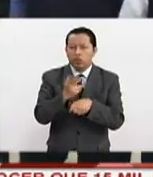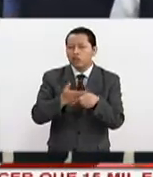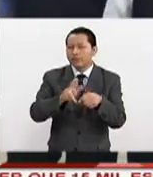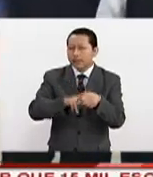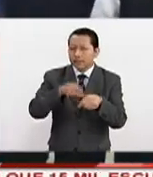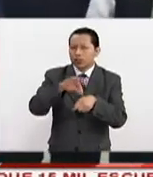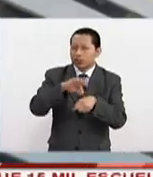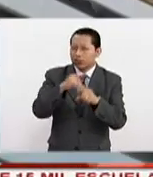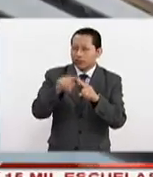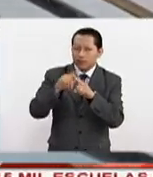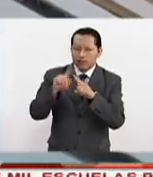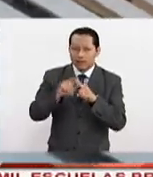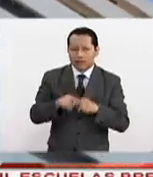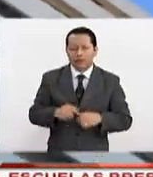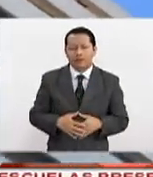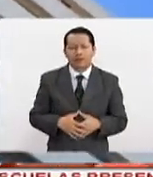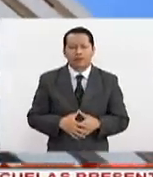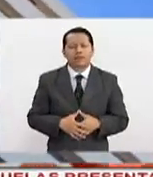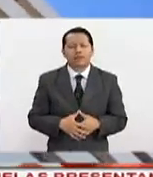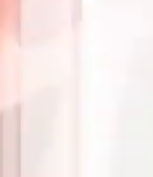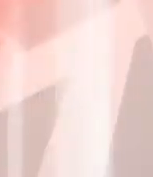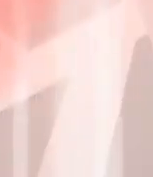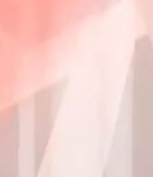por el sismo.